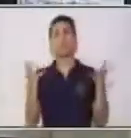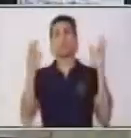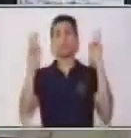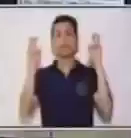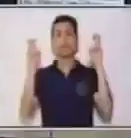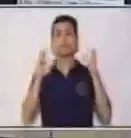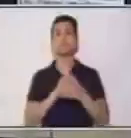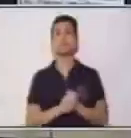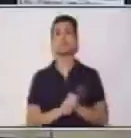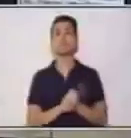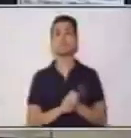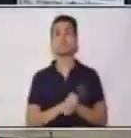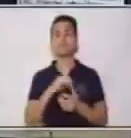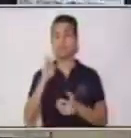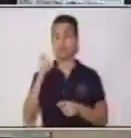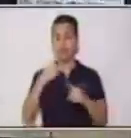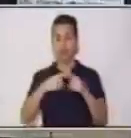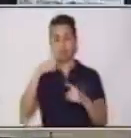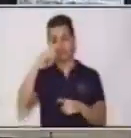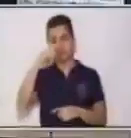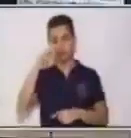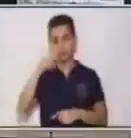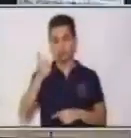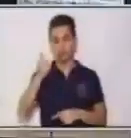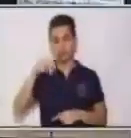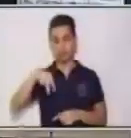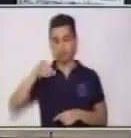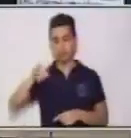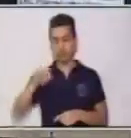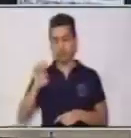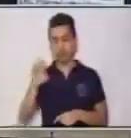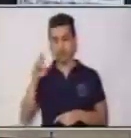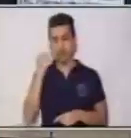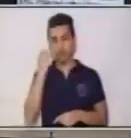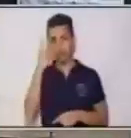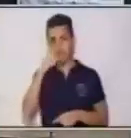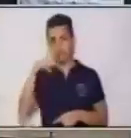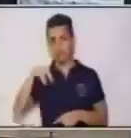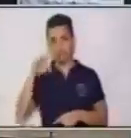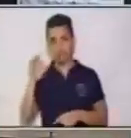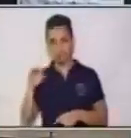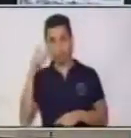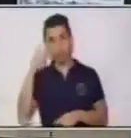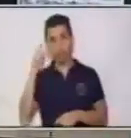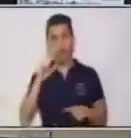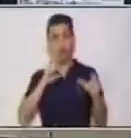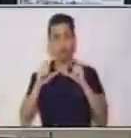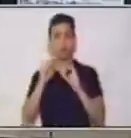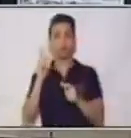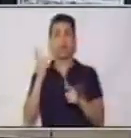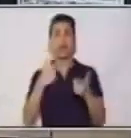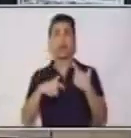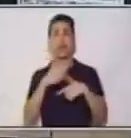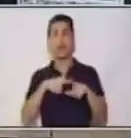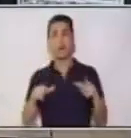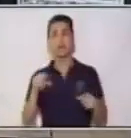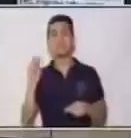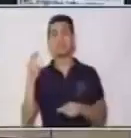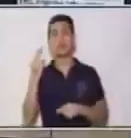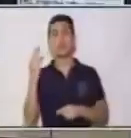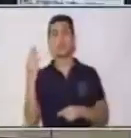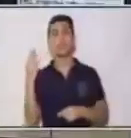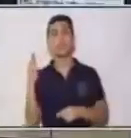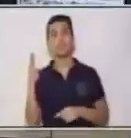de extranjerismos y pobreza léxica del área de comunicación y lenguaje en el grado de segundo